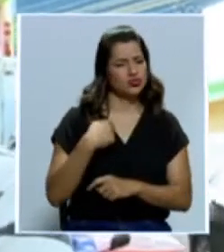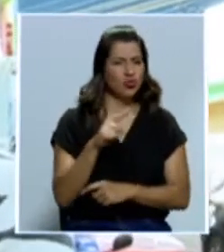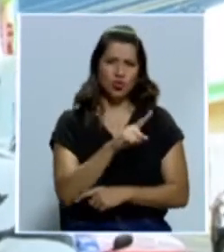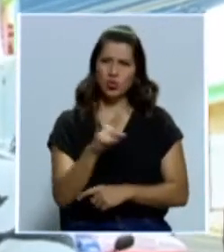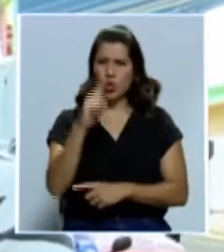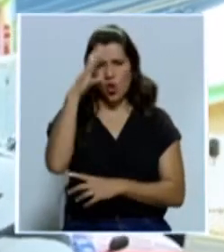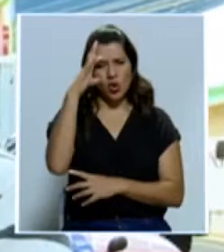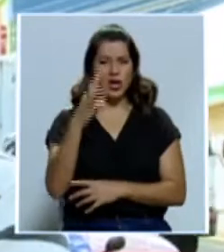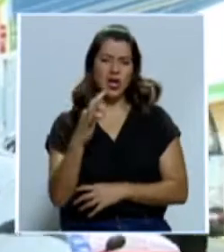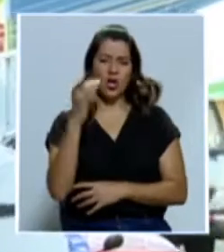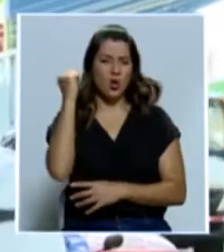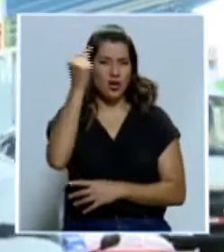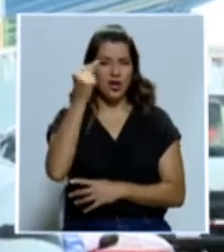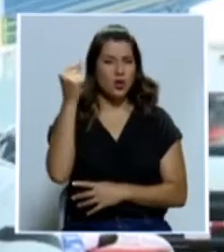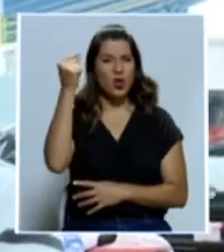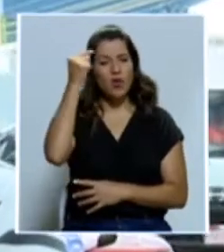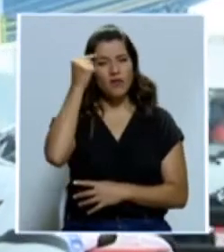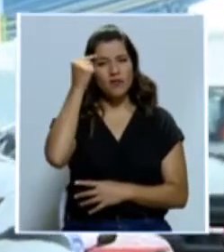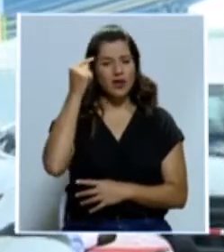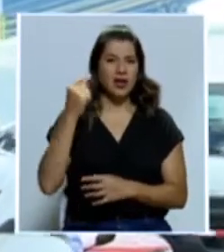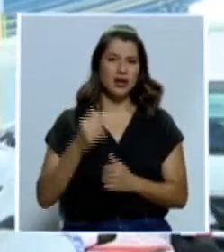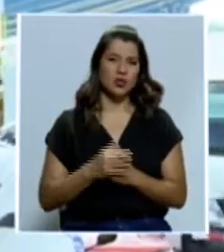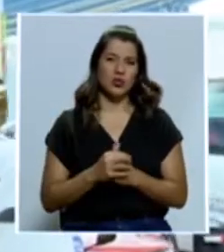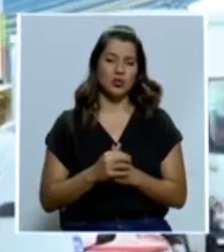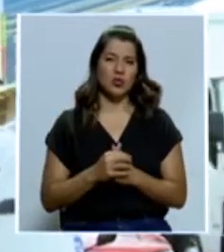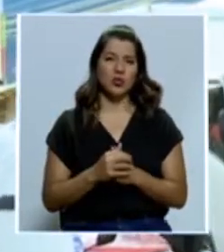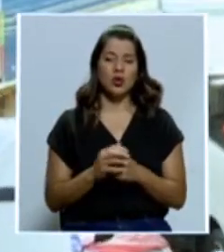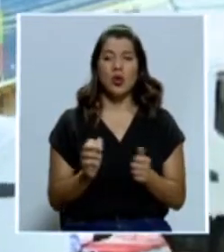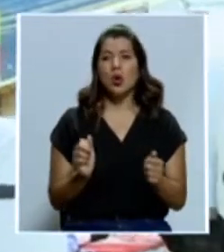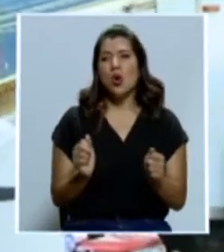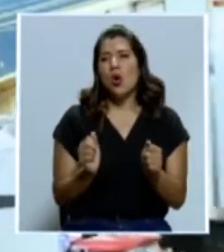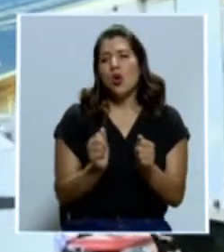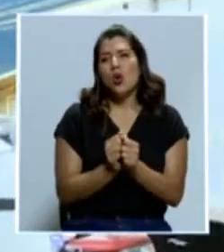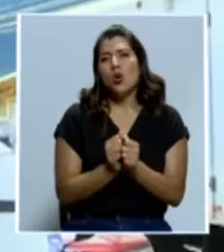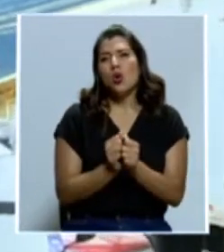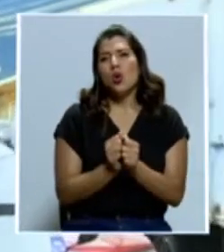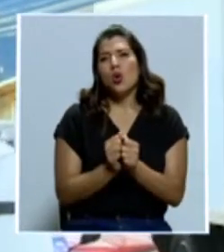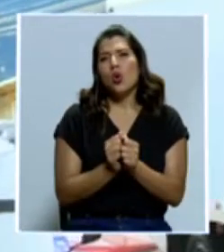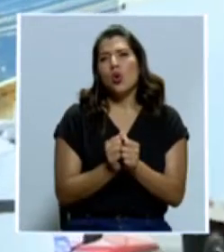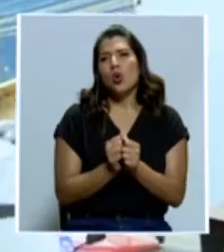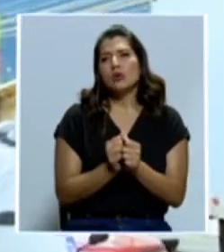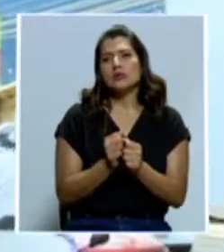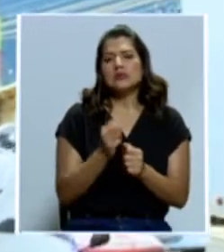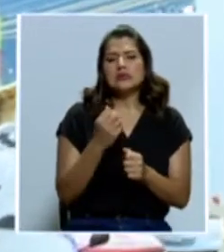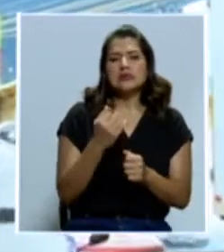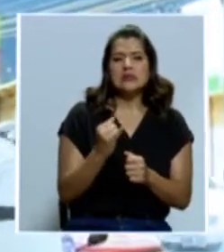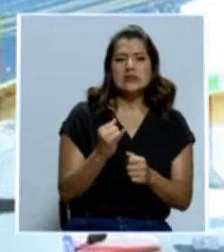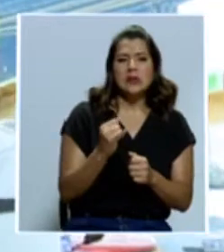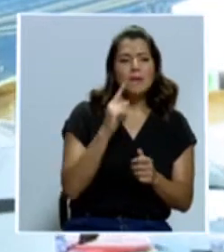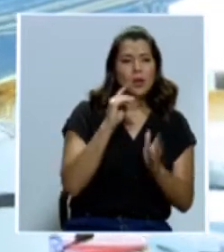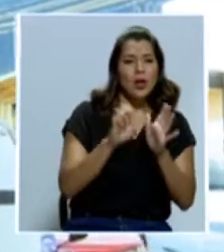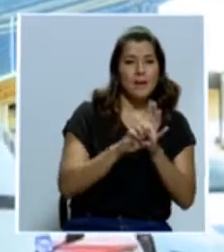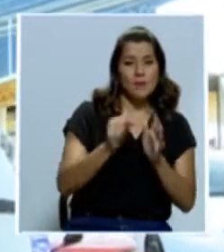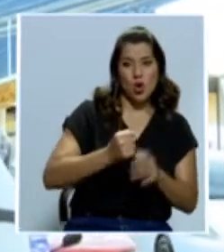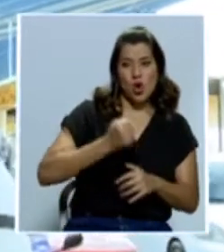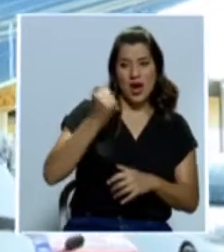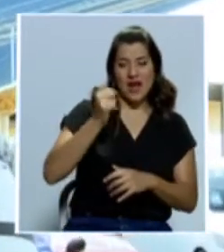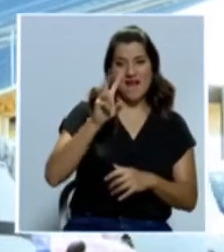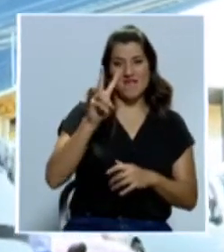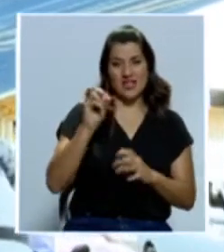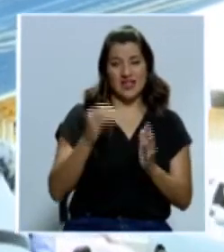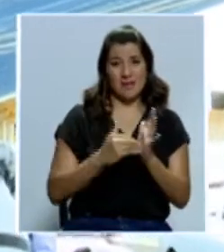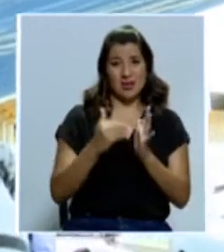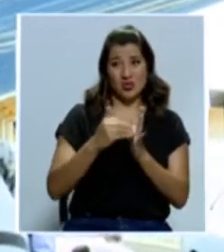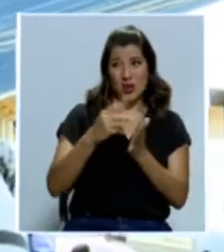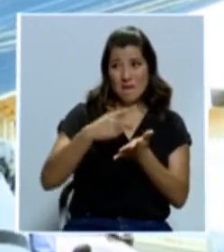el gobierno te ponga un impuesto, digamos que se gana 20 millones, tiene que pagar 5 millones. Yo